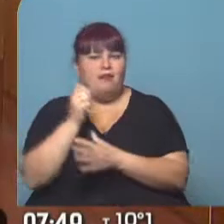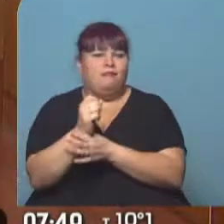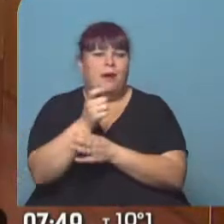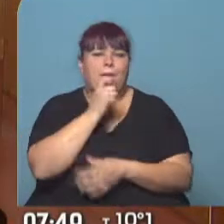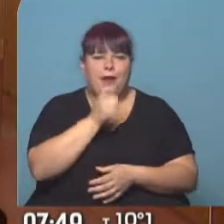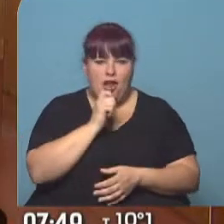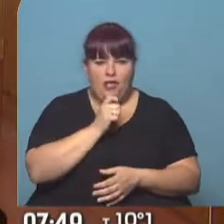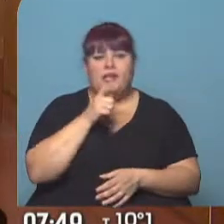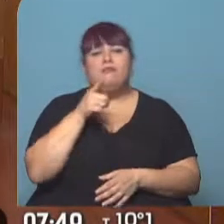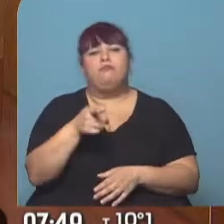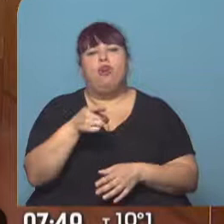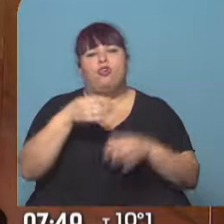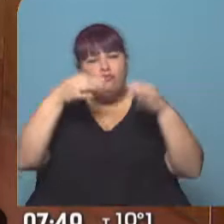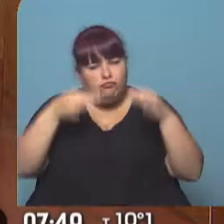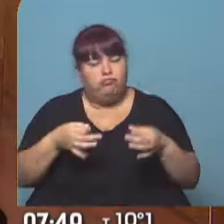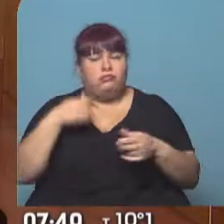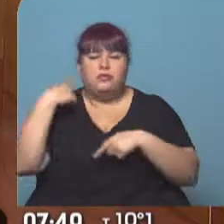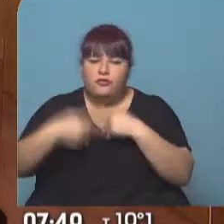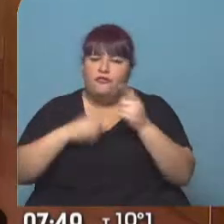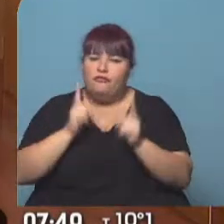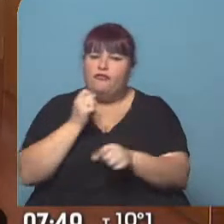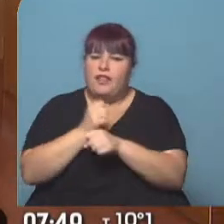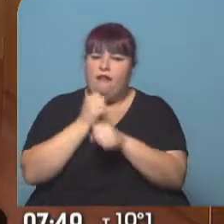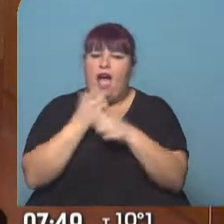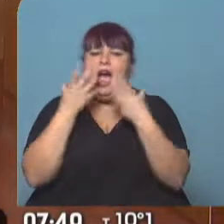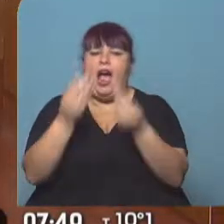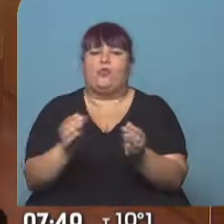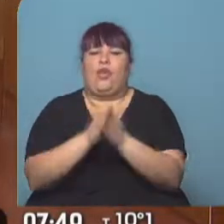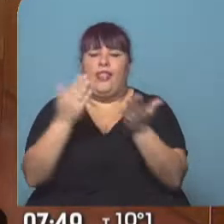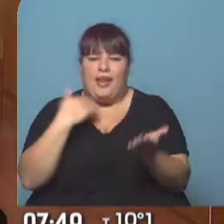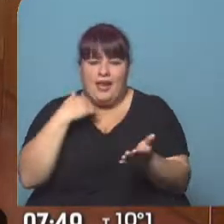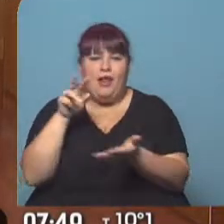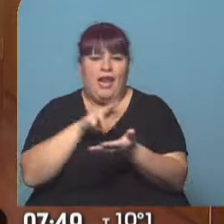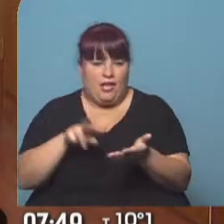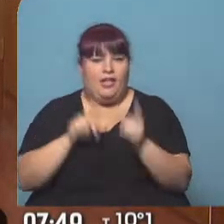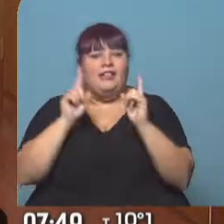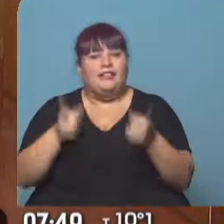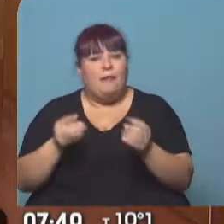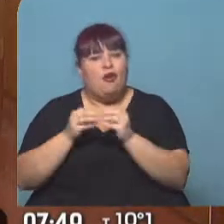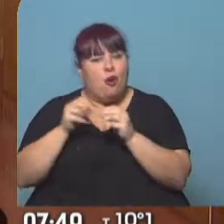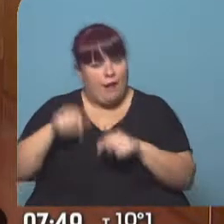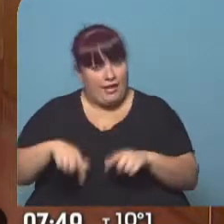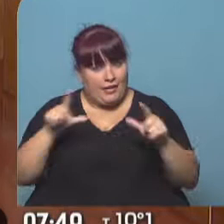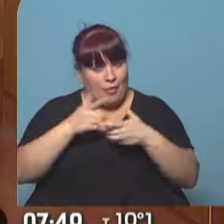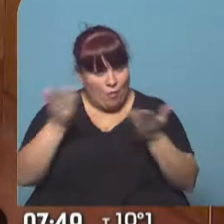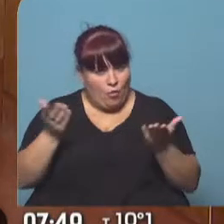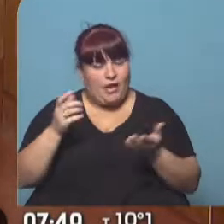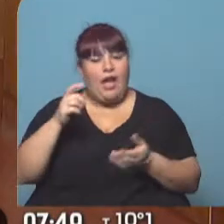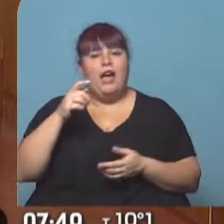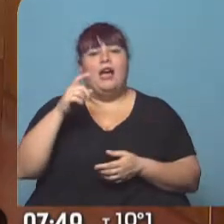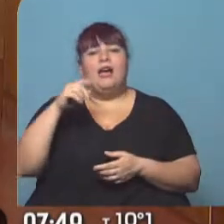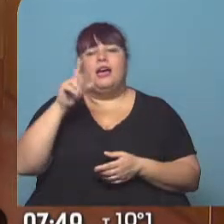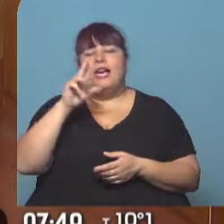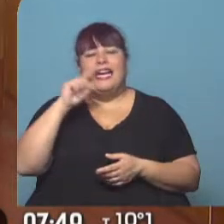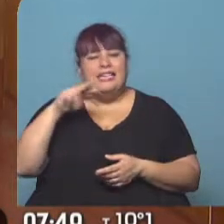periodistas por su comprometida y persistente labor a favor del libro y la lectura. Entre ellos hay compañeros de la casa, como Cristina